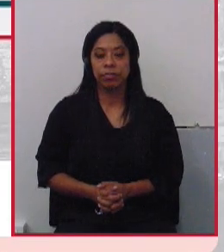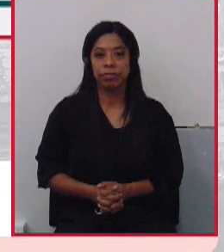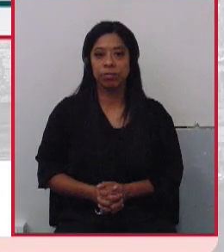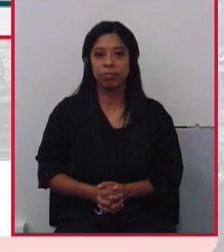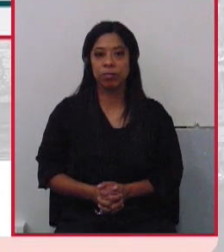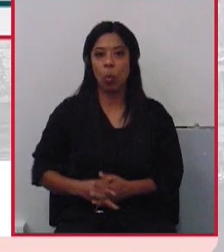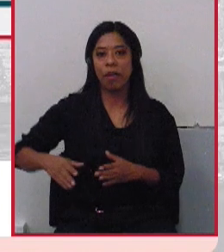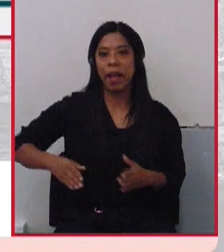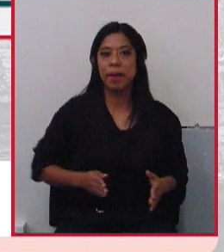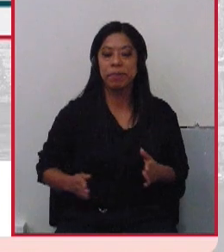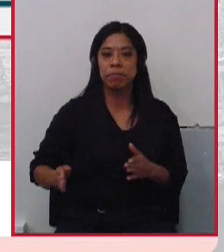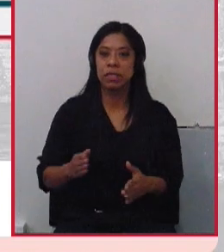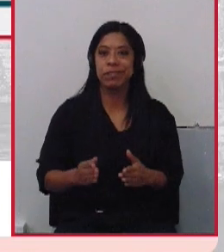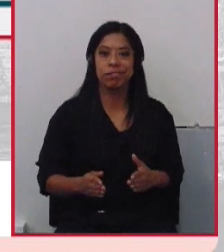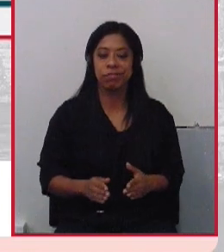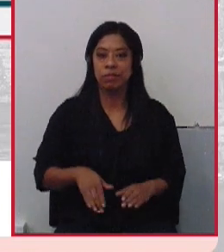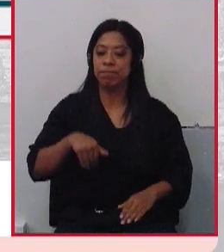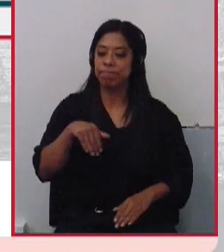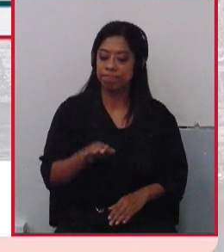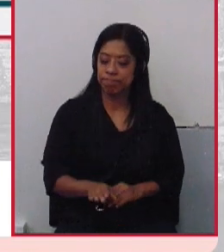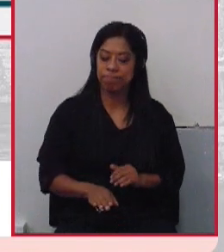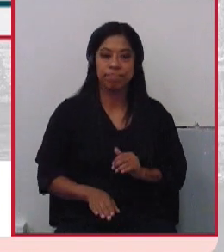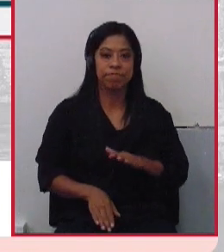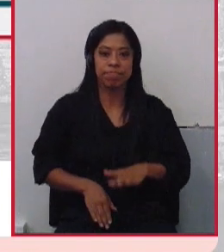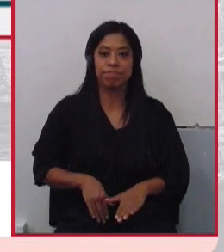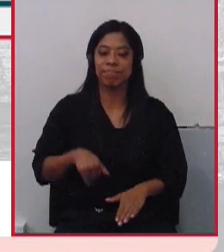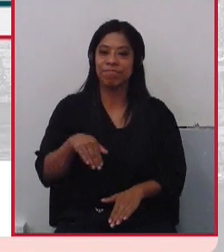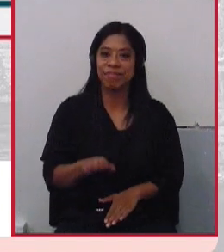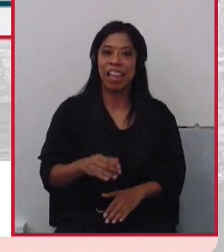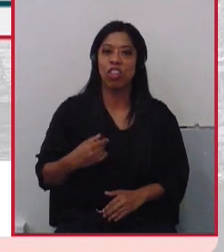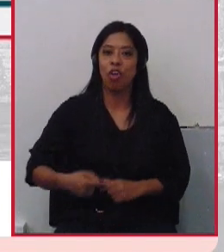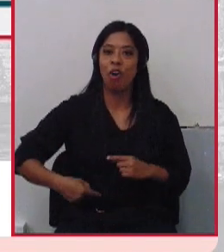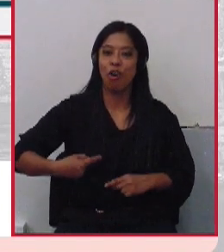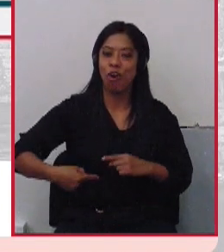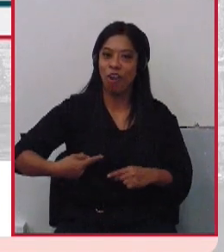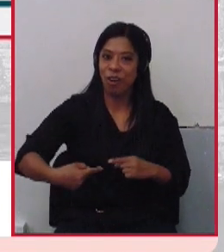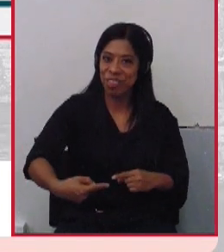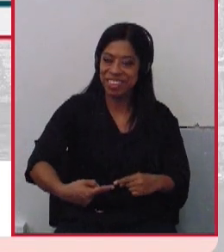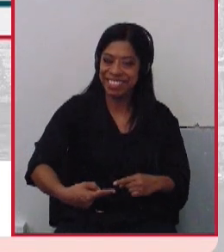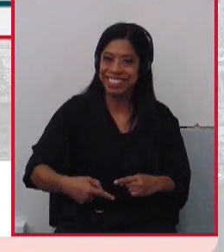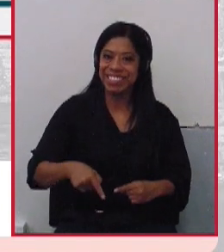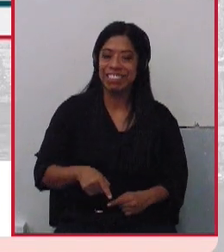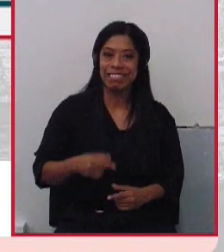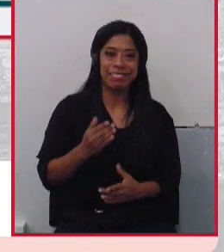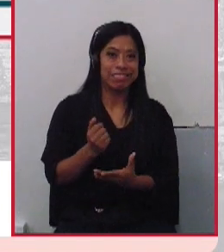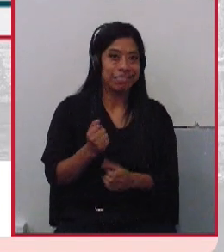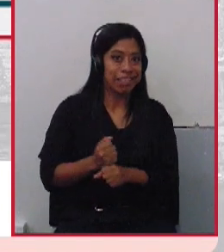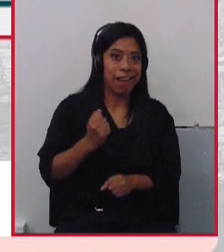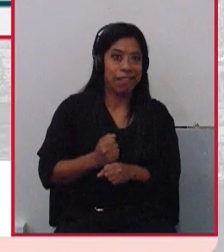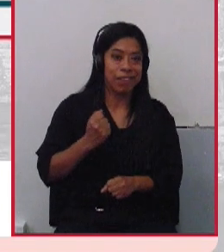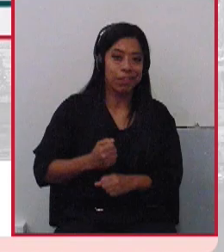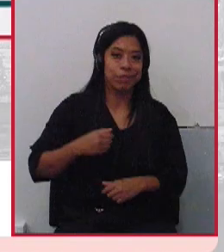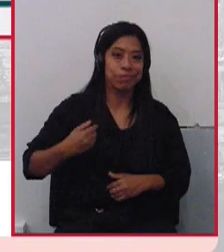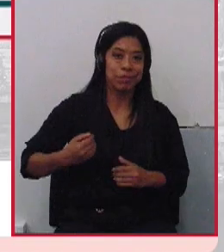Un camino que estamos caminando bastante día a día, la disciplina operativa es fundamental.